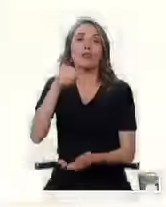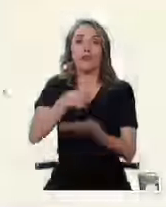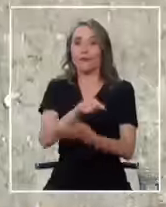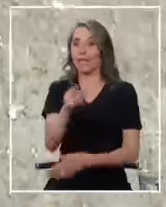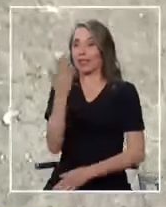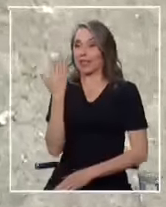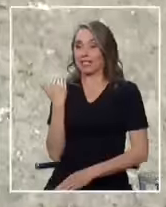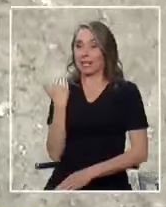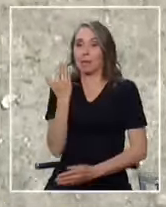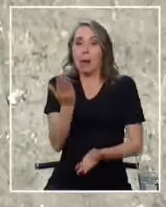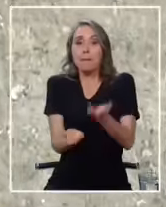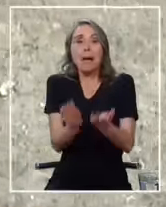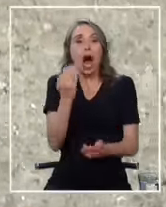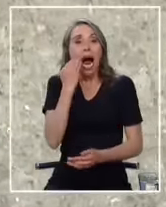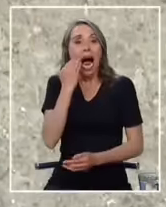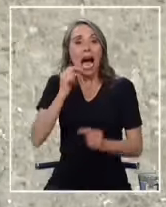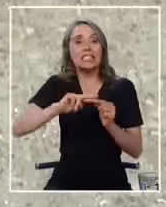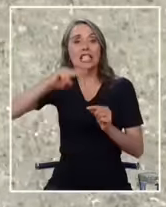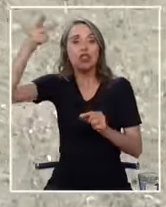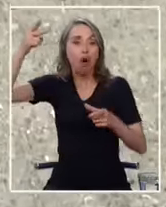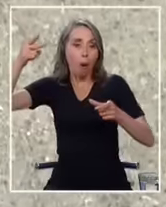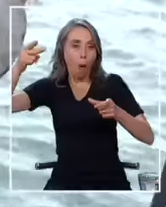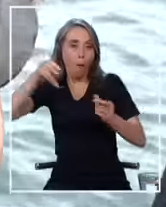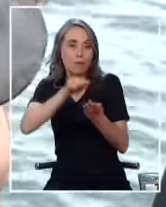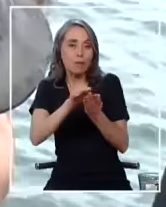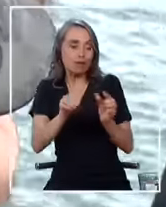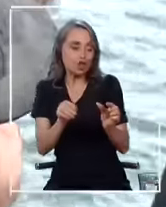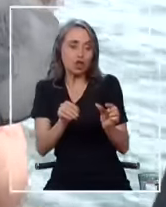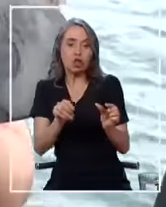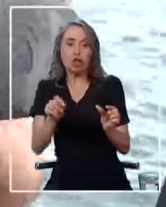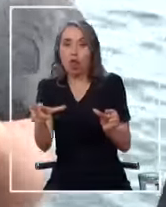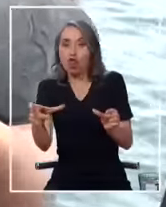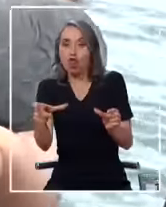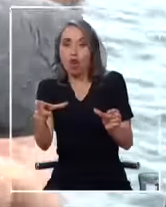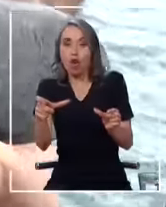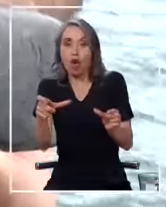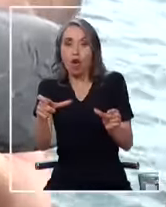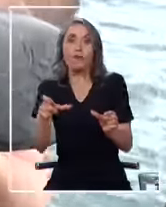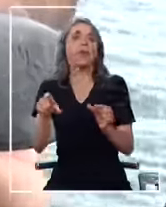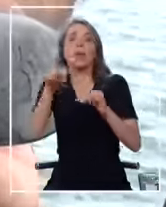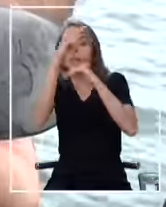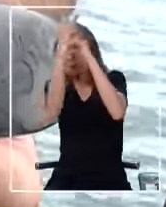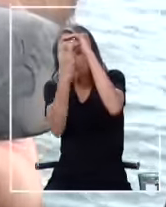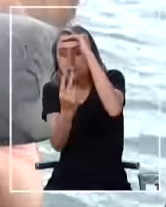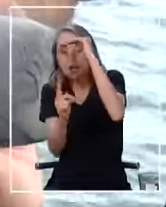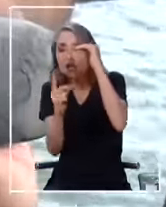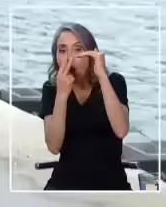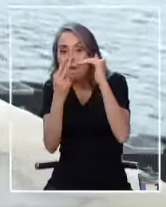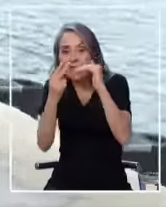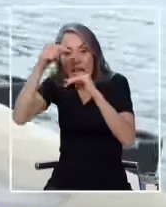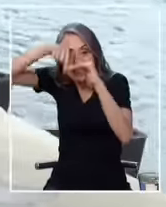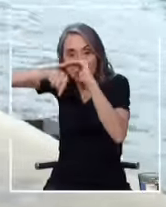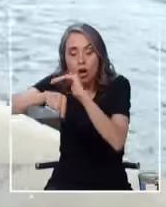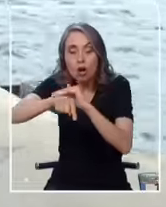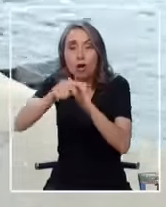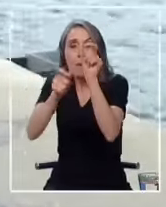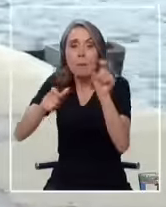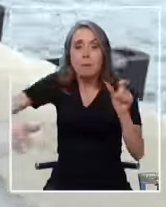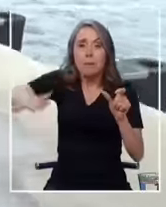de semana, el que pesó casi el doble que un molusco de su tamaño, en un lugar no visible según expertos y que sorprendió a la